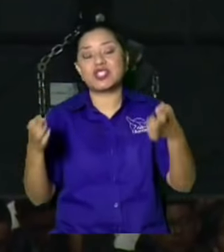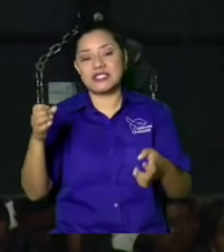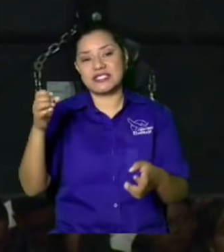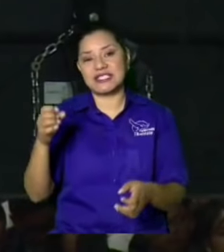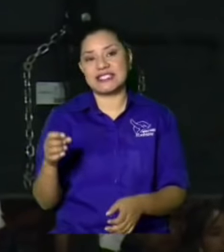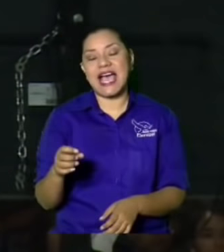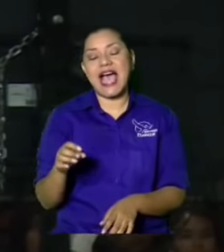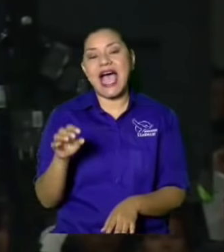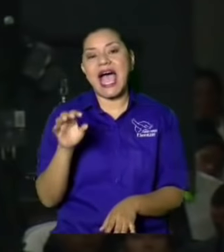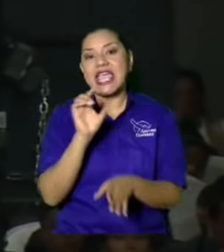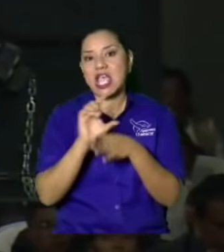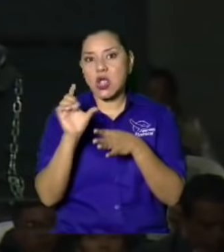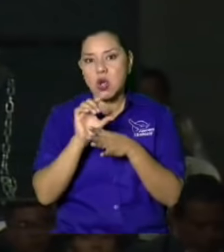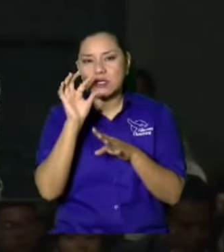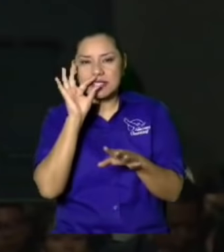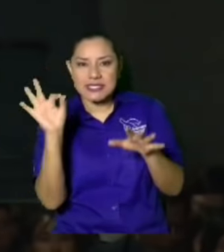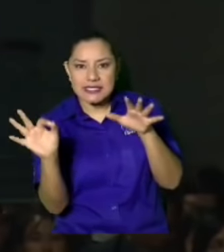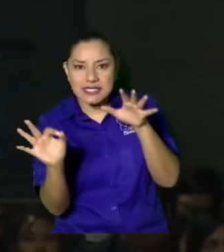contigo.